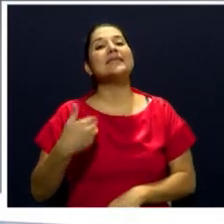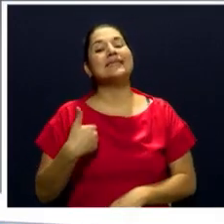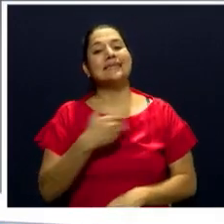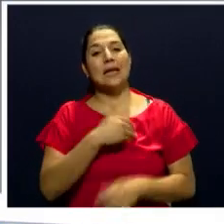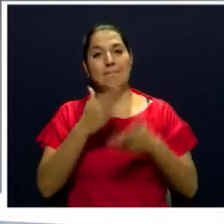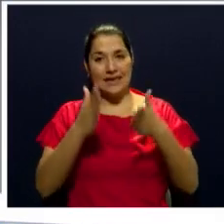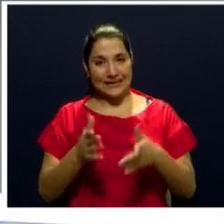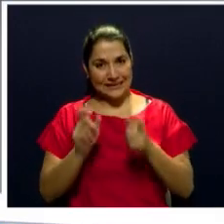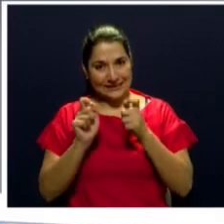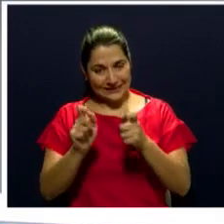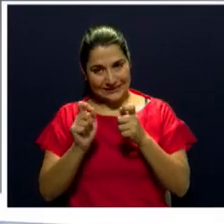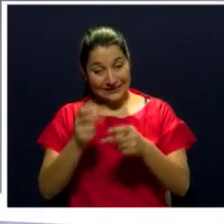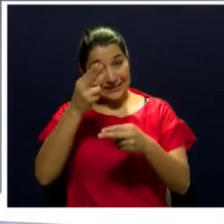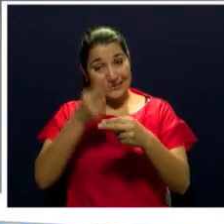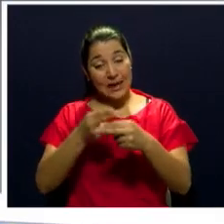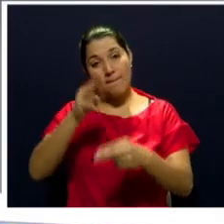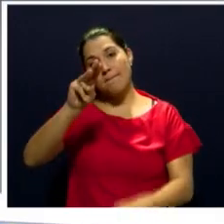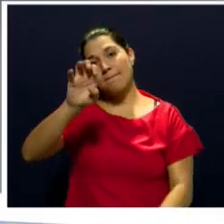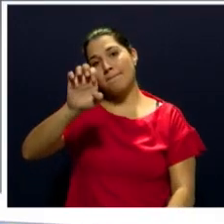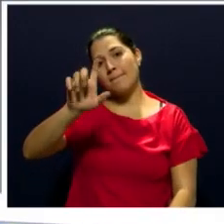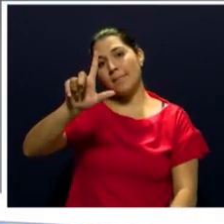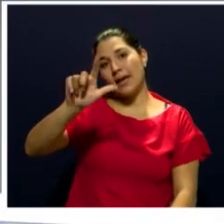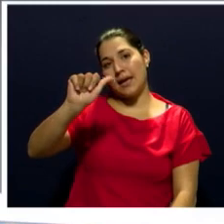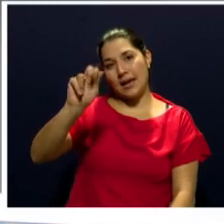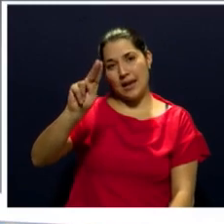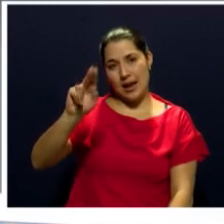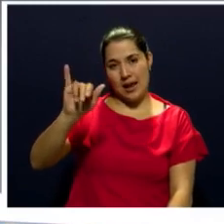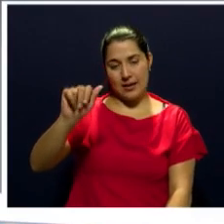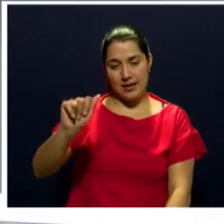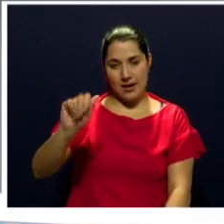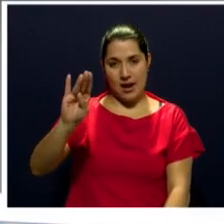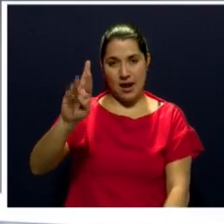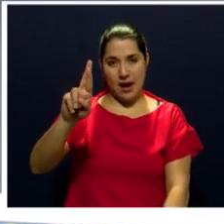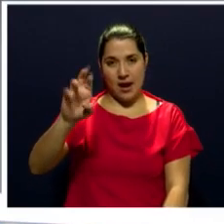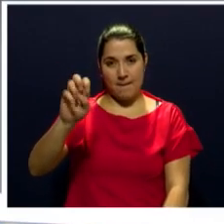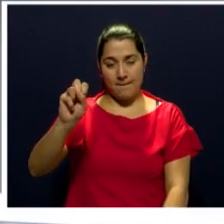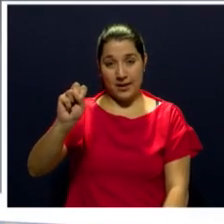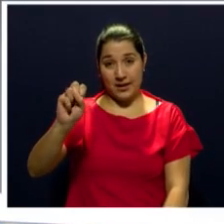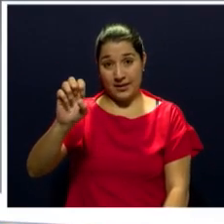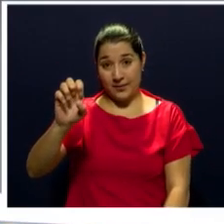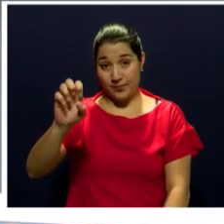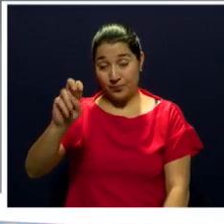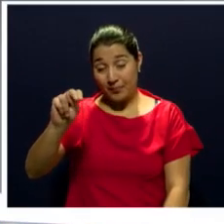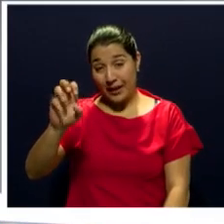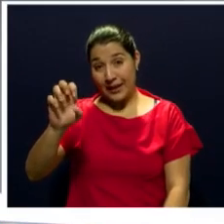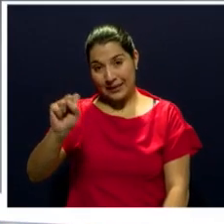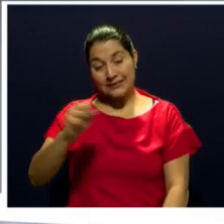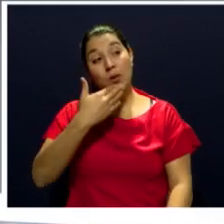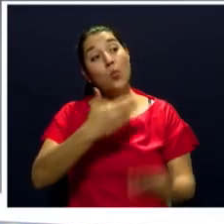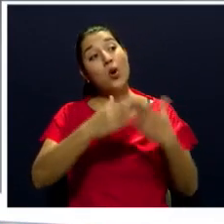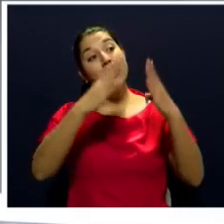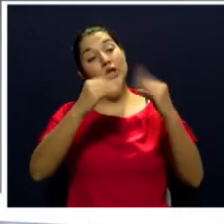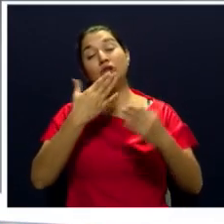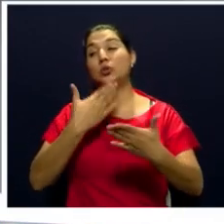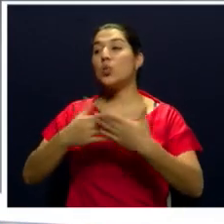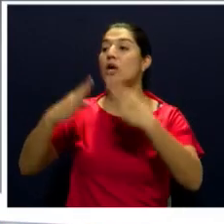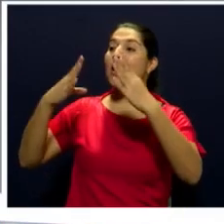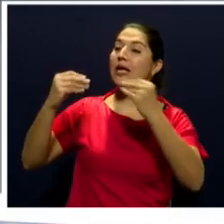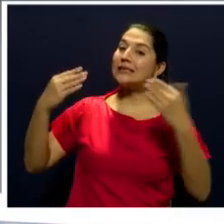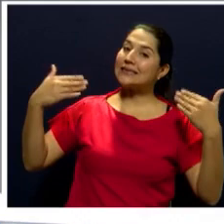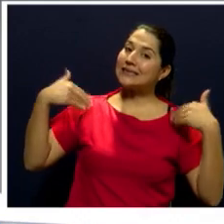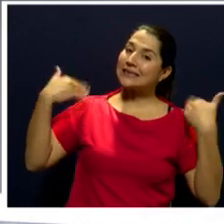Buenas noches, doña Melania. Bienvenida al set de Costa Rica Noticias. Hola, buenas noches a todos. Contenta y agradecida por